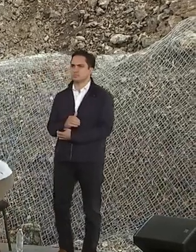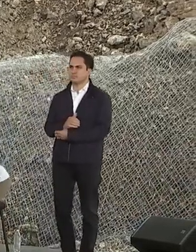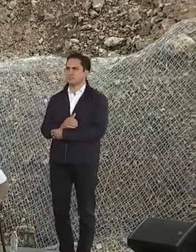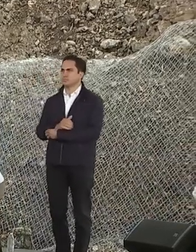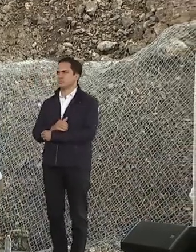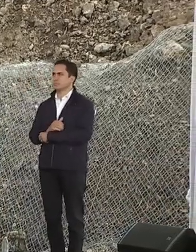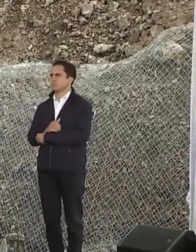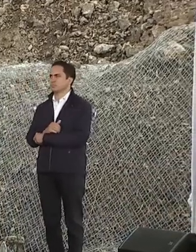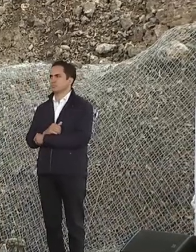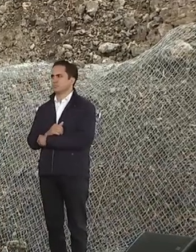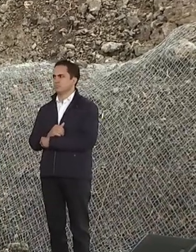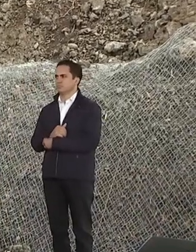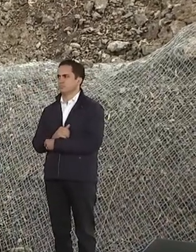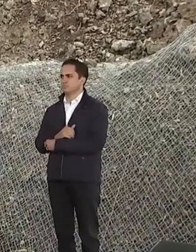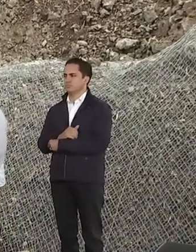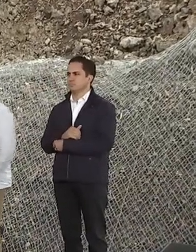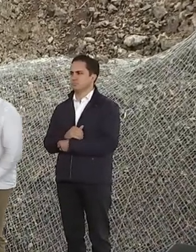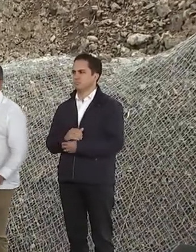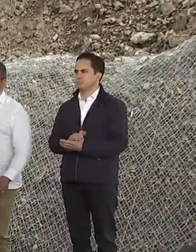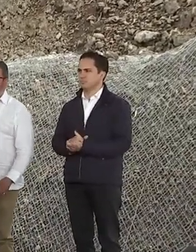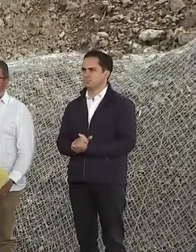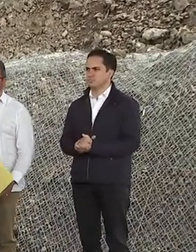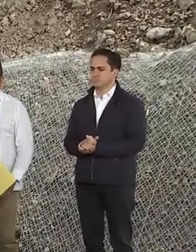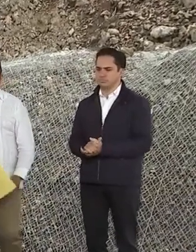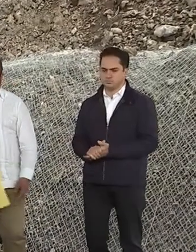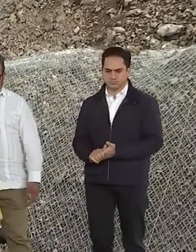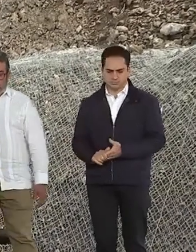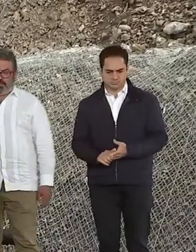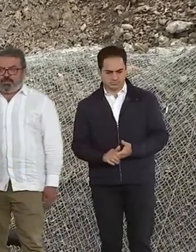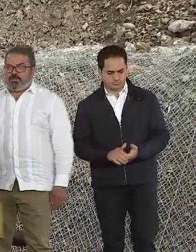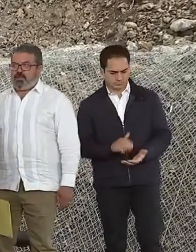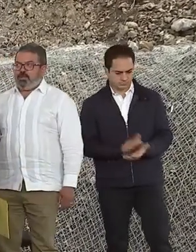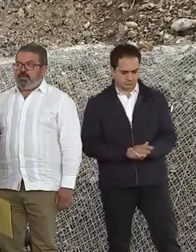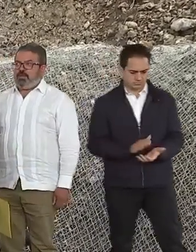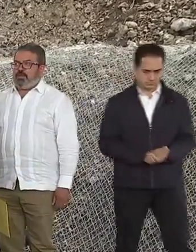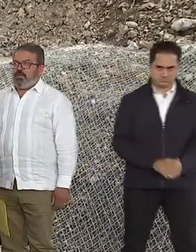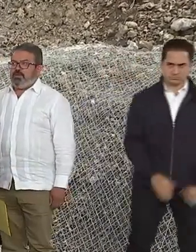asistencia, deseándoles que pasen una excelente tarde.